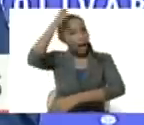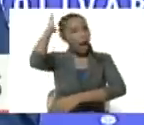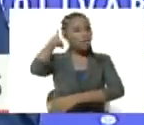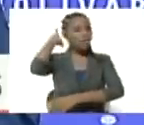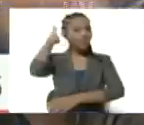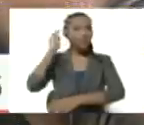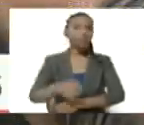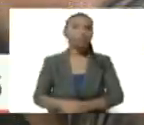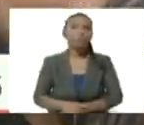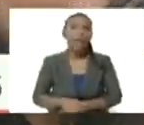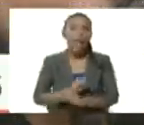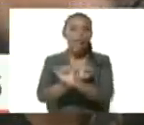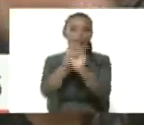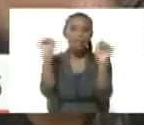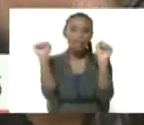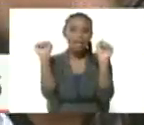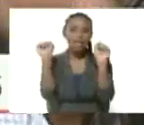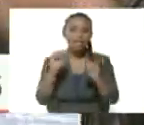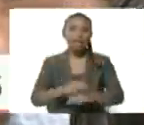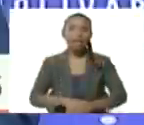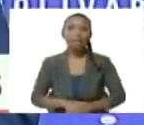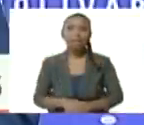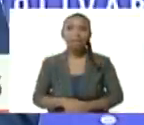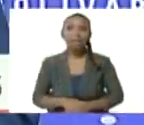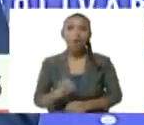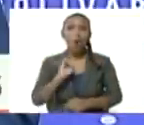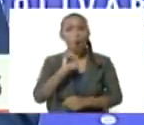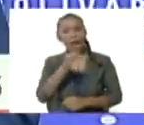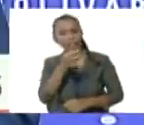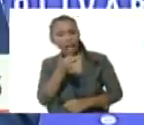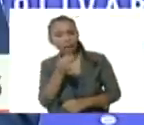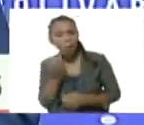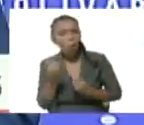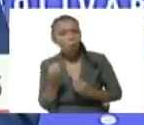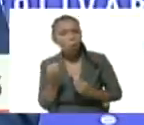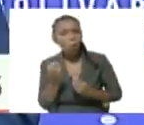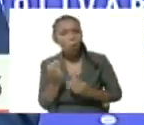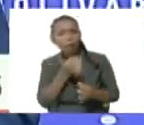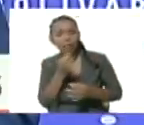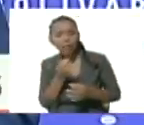mañanita. Pero en la tarde. Luego tuviste un programa en la tarde.